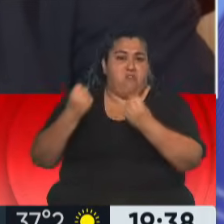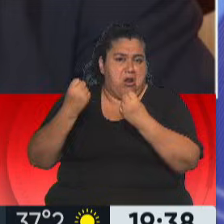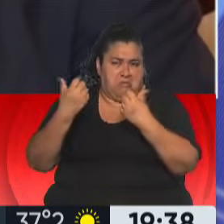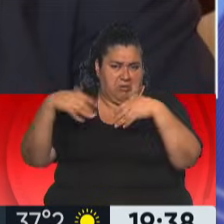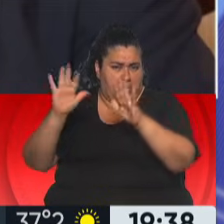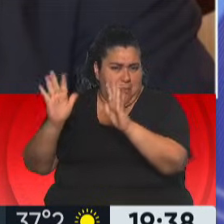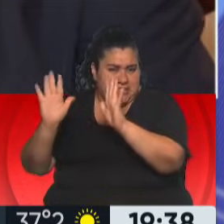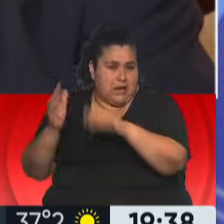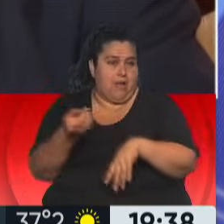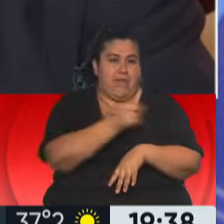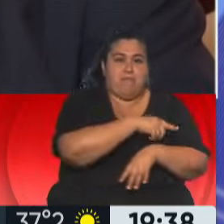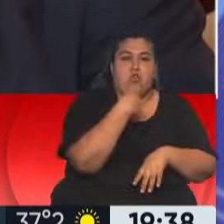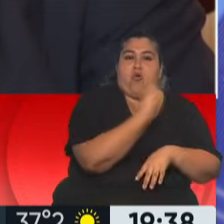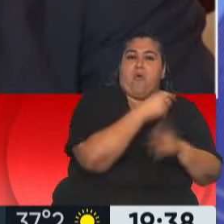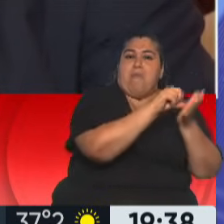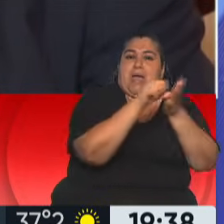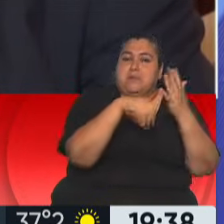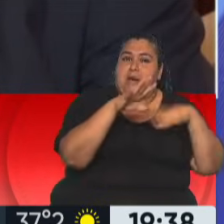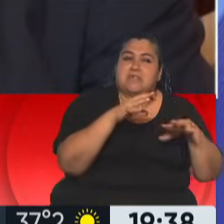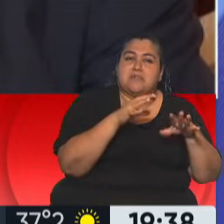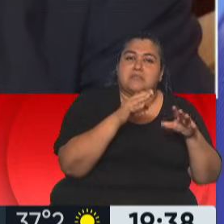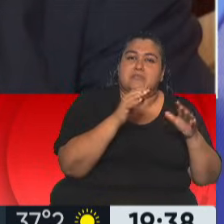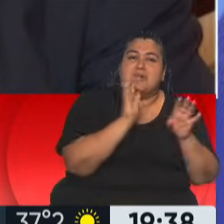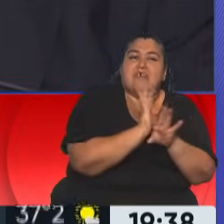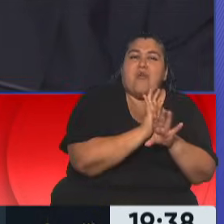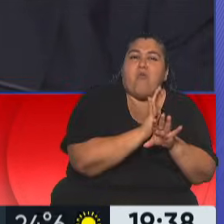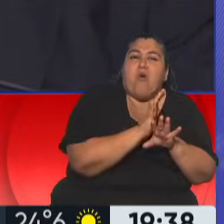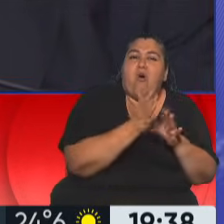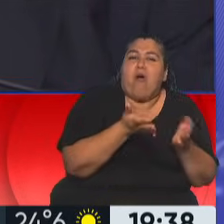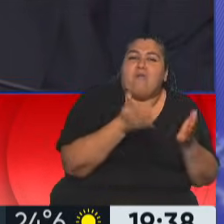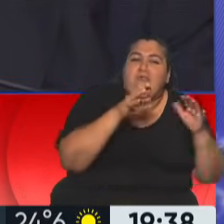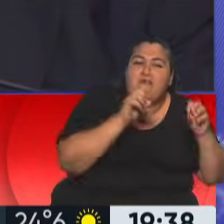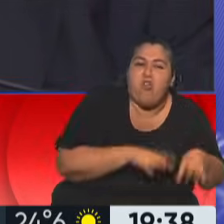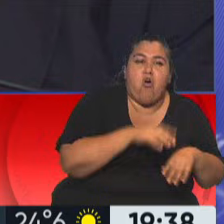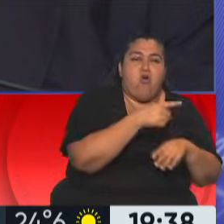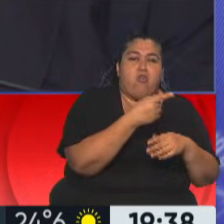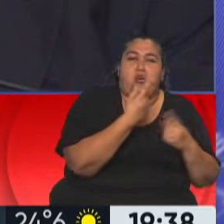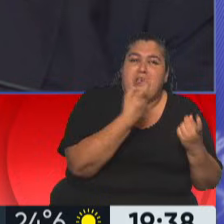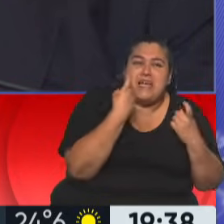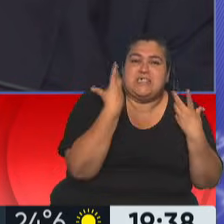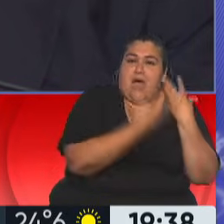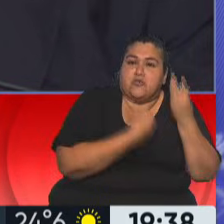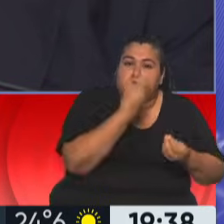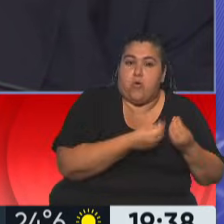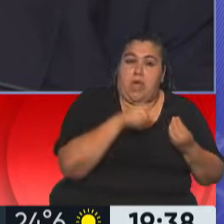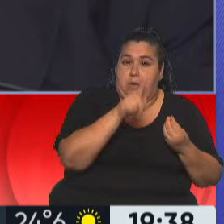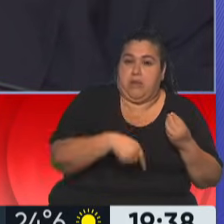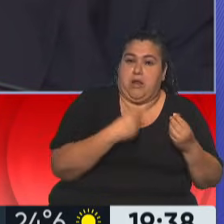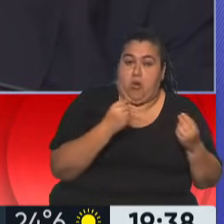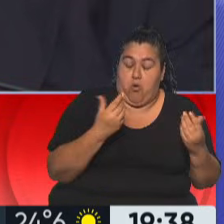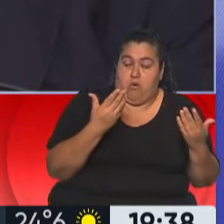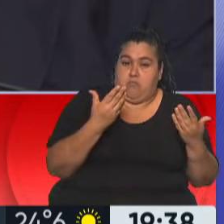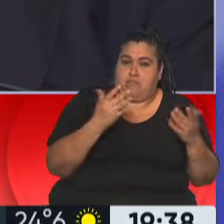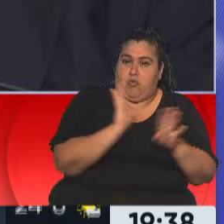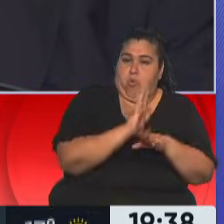derecho protege a los débiles frente a los poderosos. Juan, recién mencionabas lo que tiene que ver con el derecho internacional y